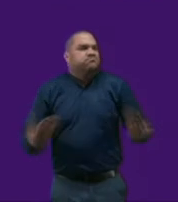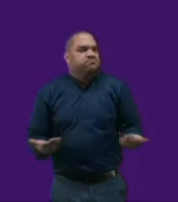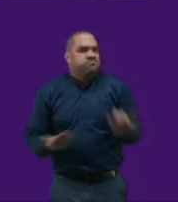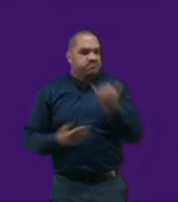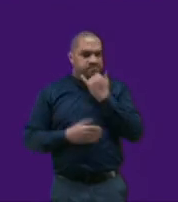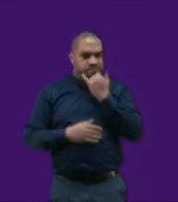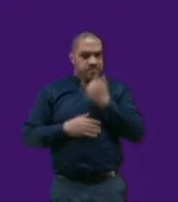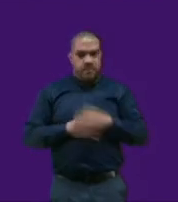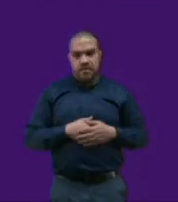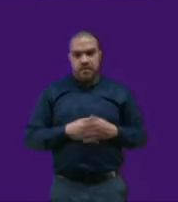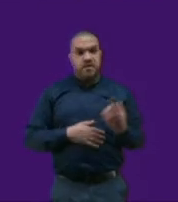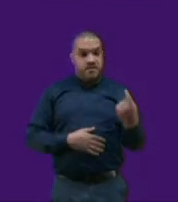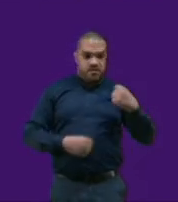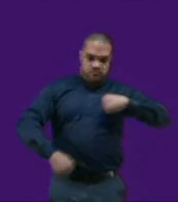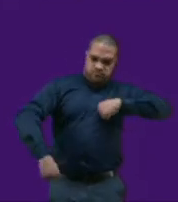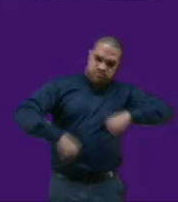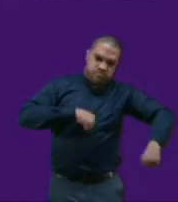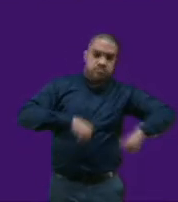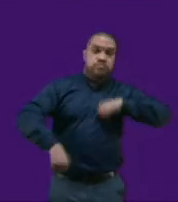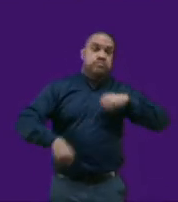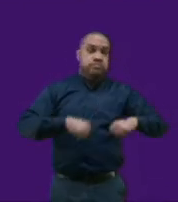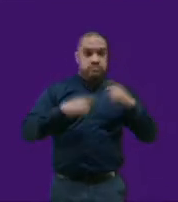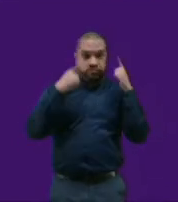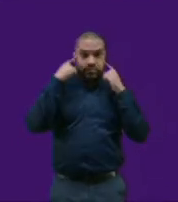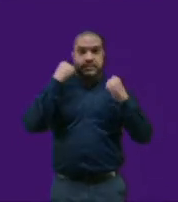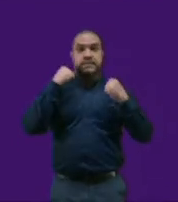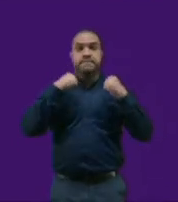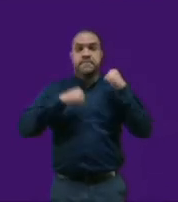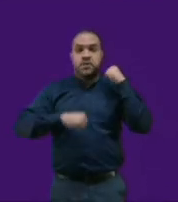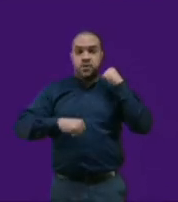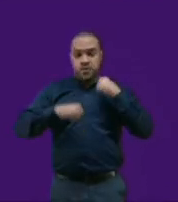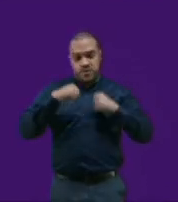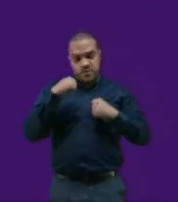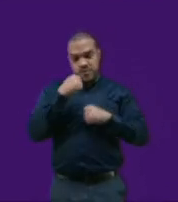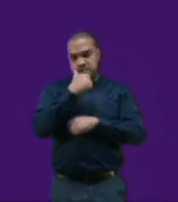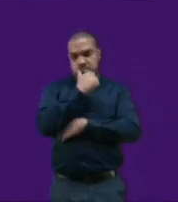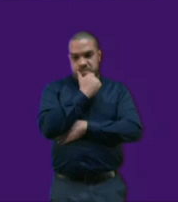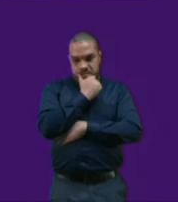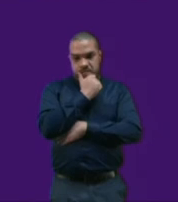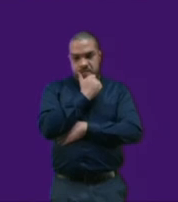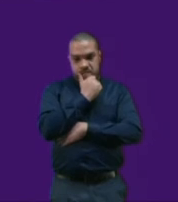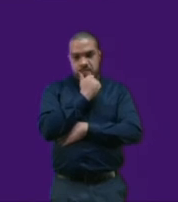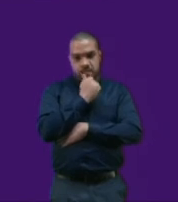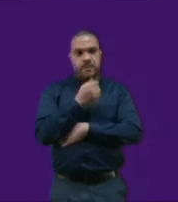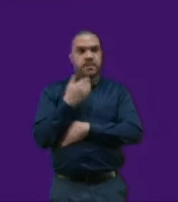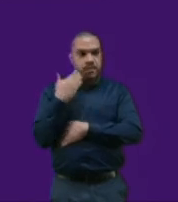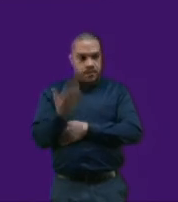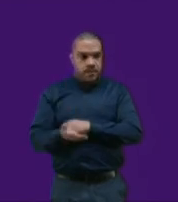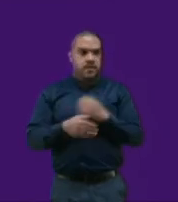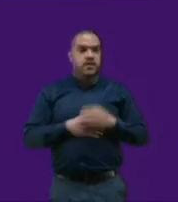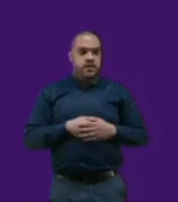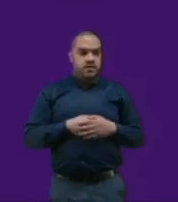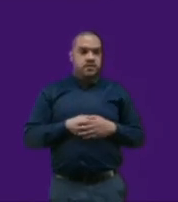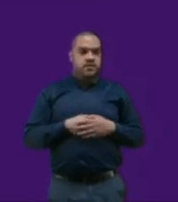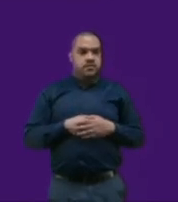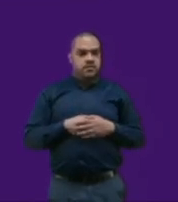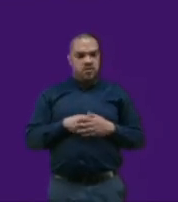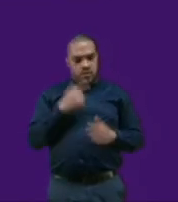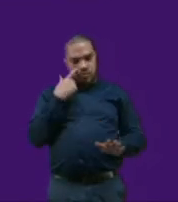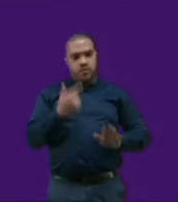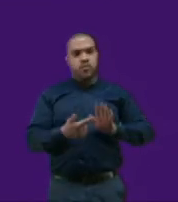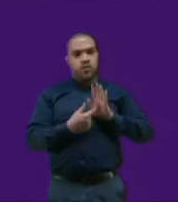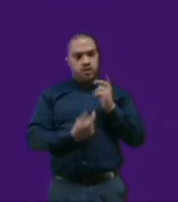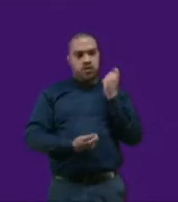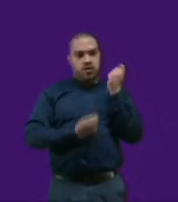Entonces, partiendo de esa preocupación, empecé a establecer un modelo de negocio basado en las